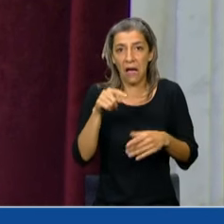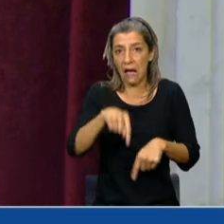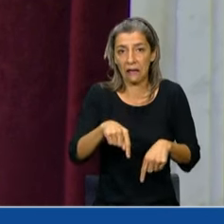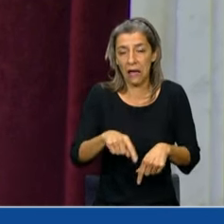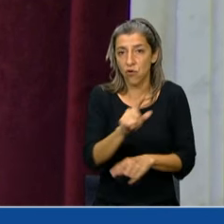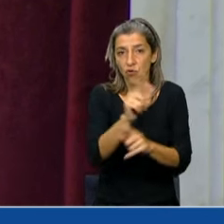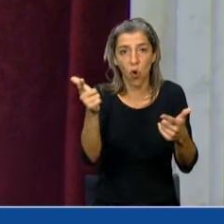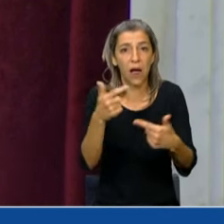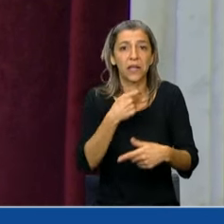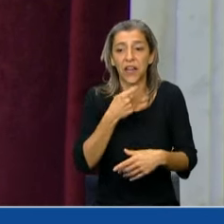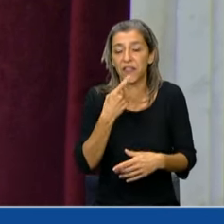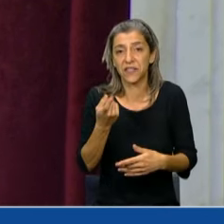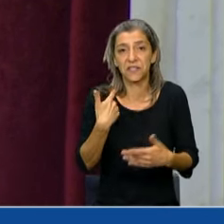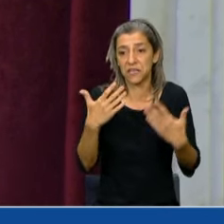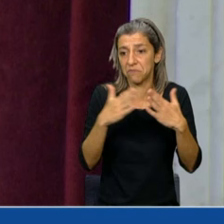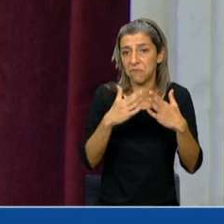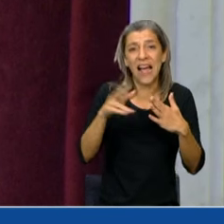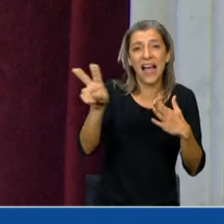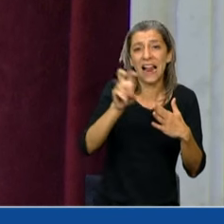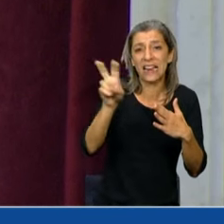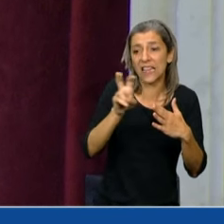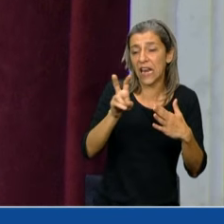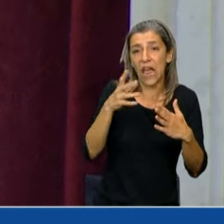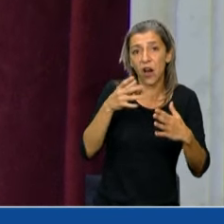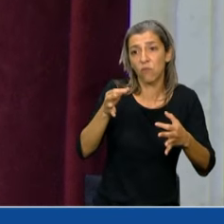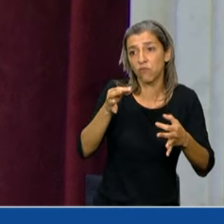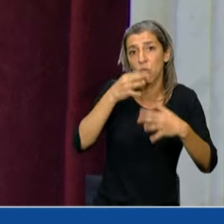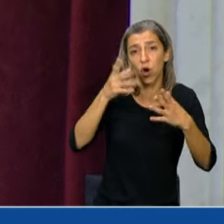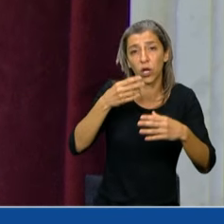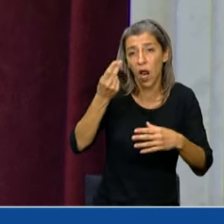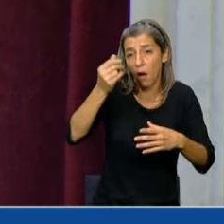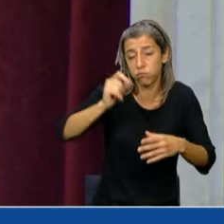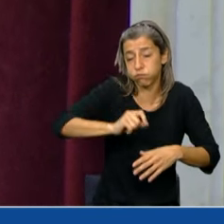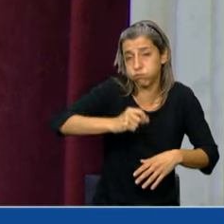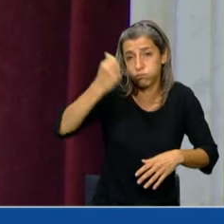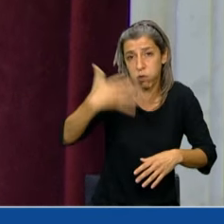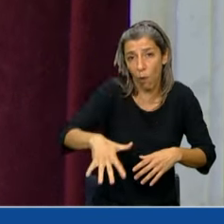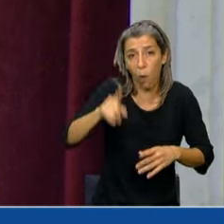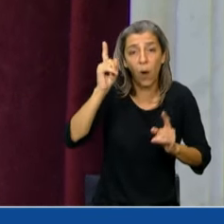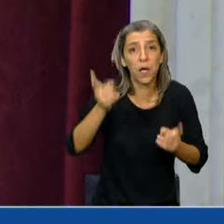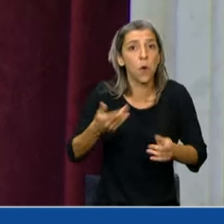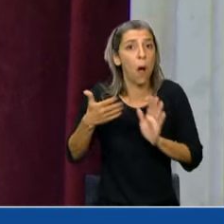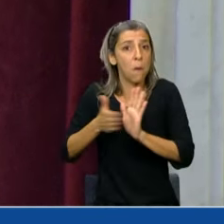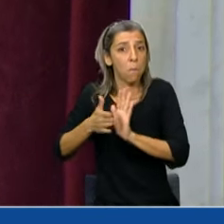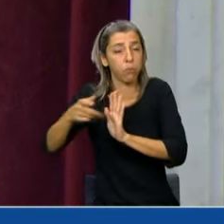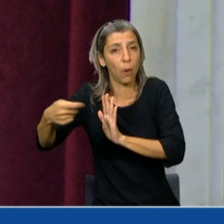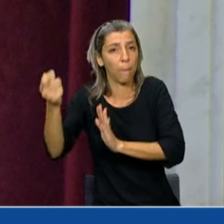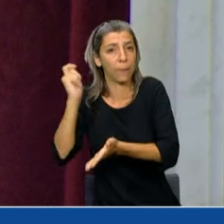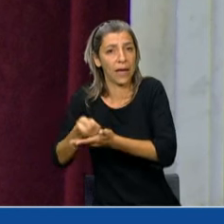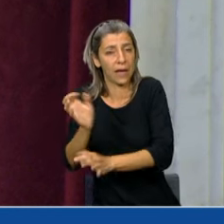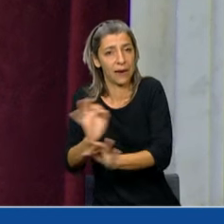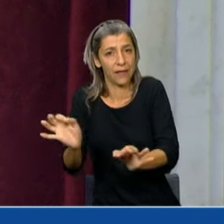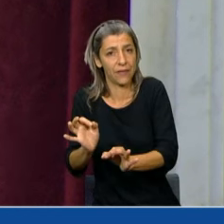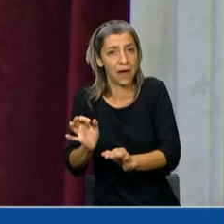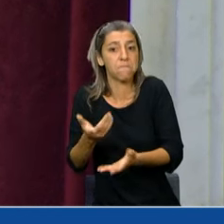alquile por muchísimo dinero estaría fuera del monotributo Según esto tampoco dice si los ingresos provenientes de ese